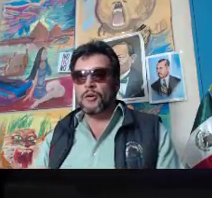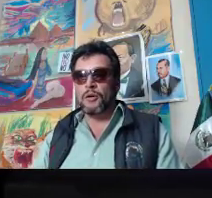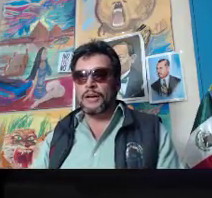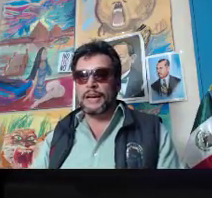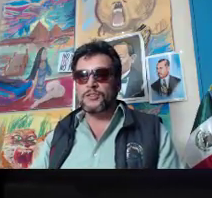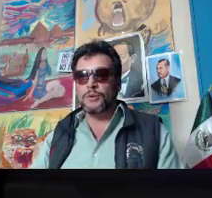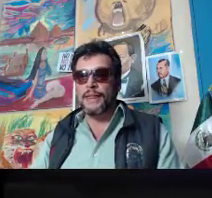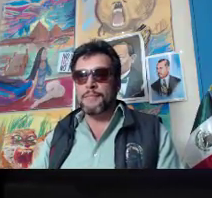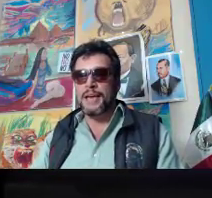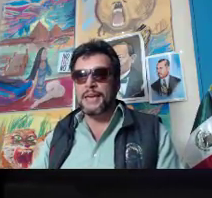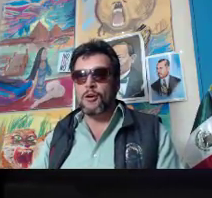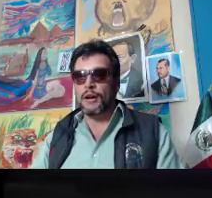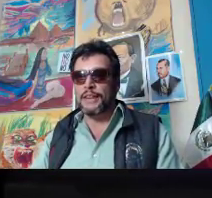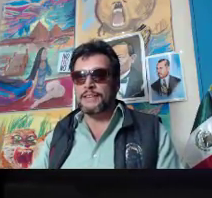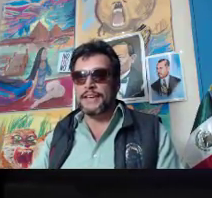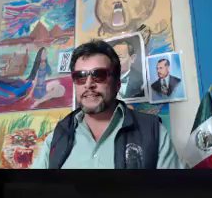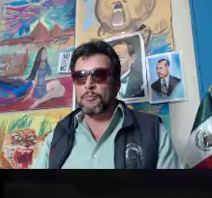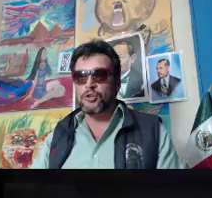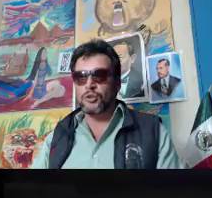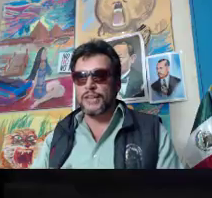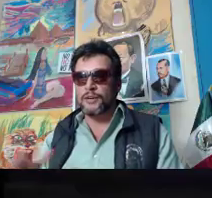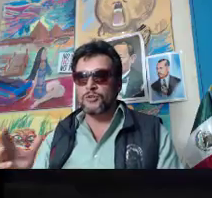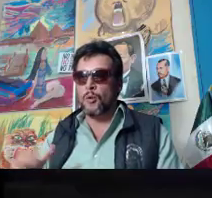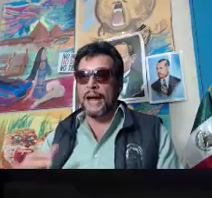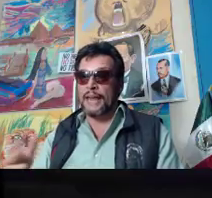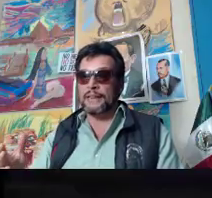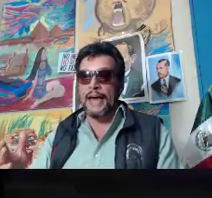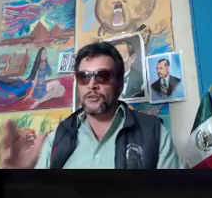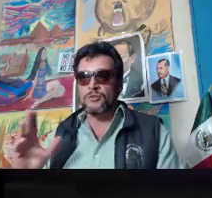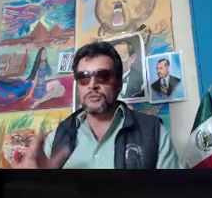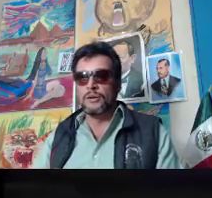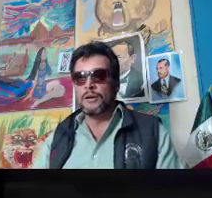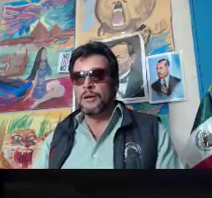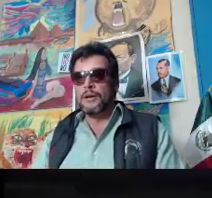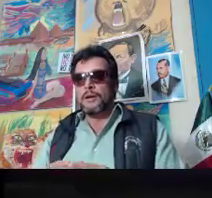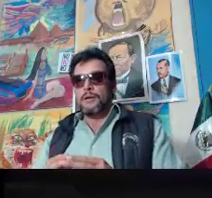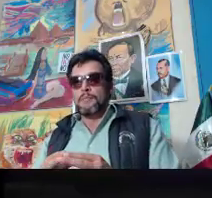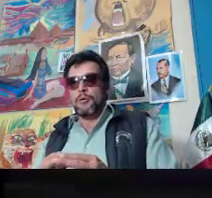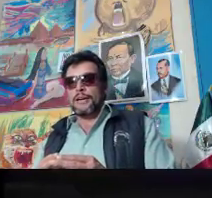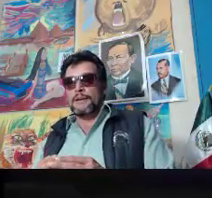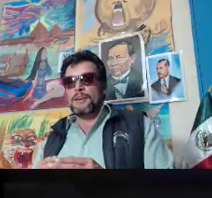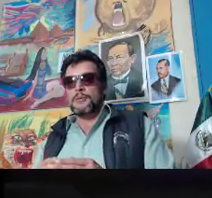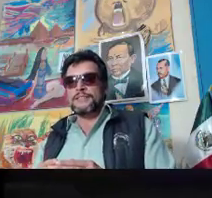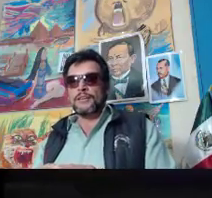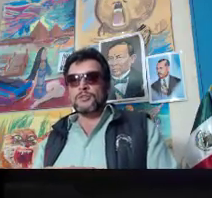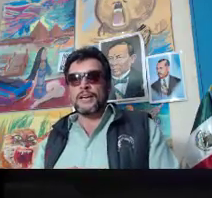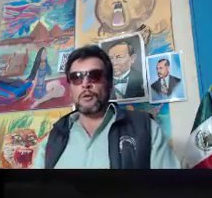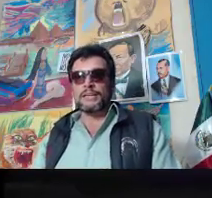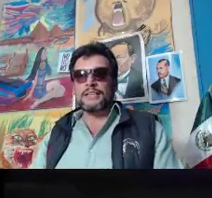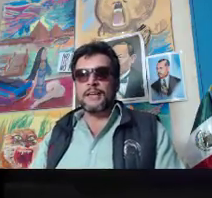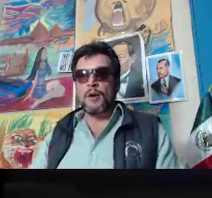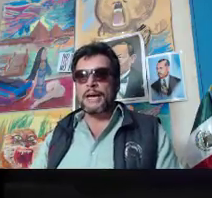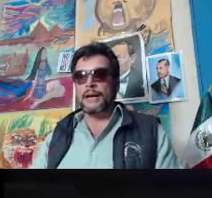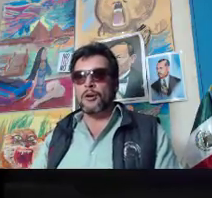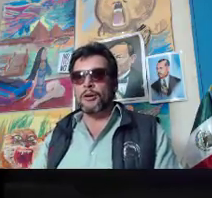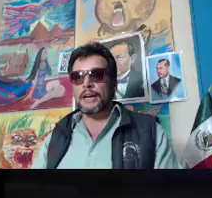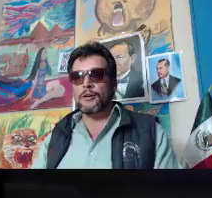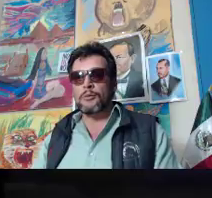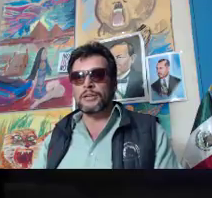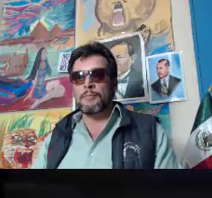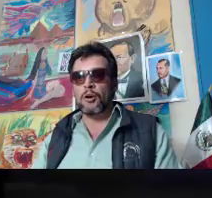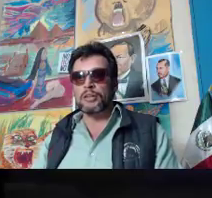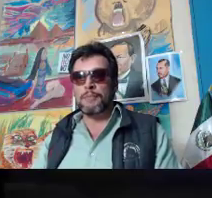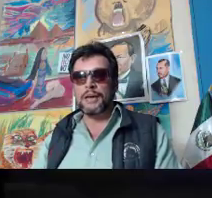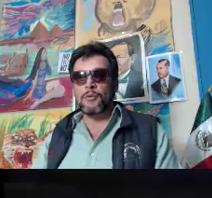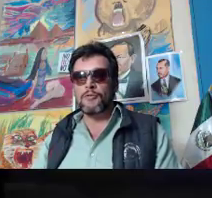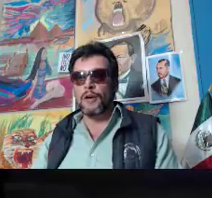como pasó en la Ciudad de México, que desde hace muchos años, 40 años, porque en 1955 hay que recordar